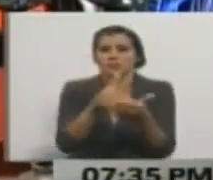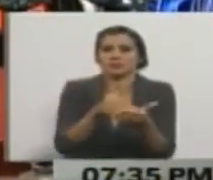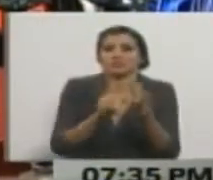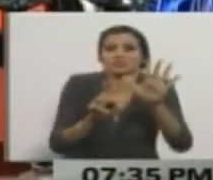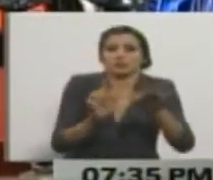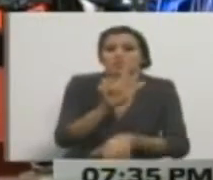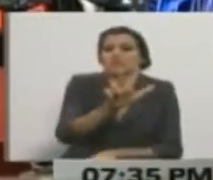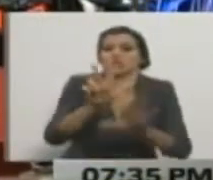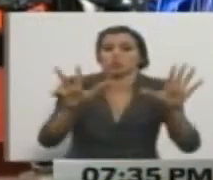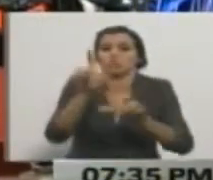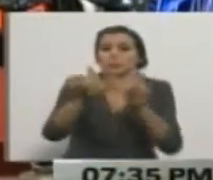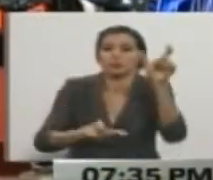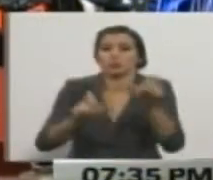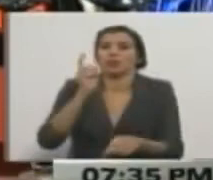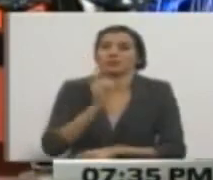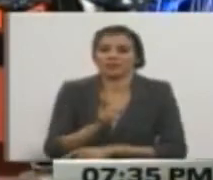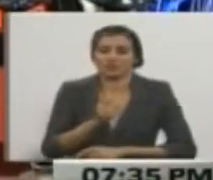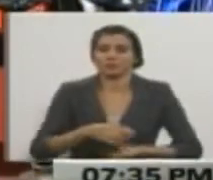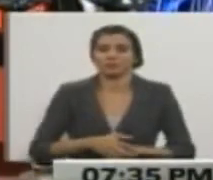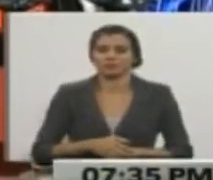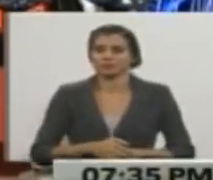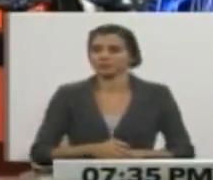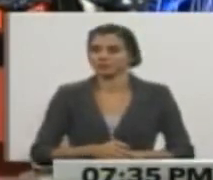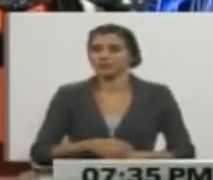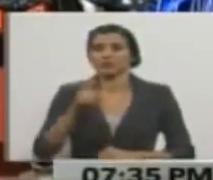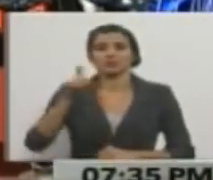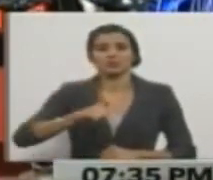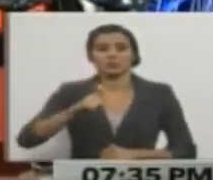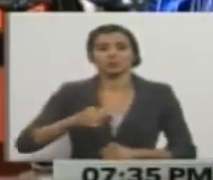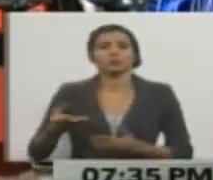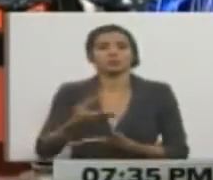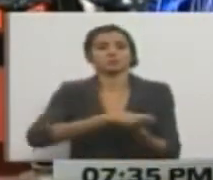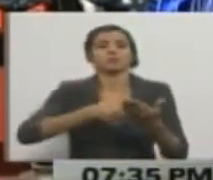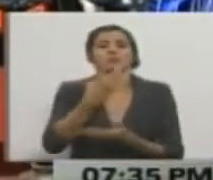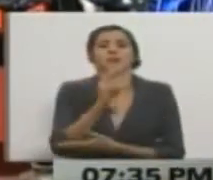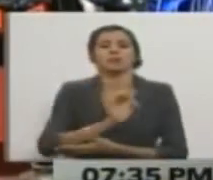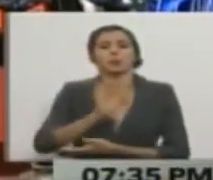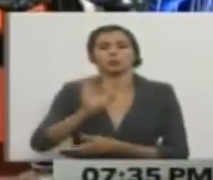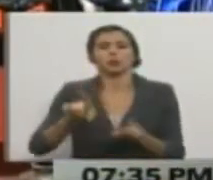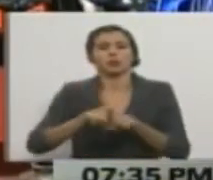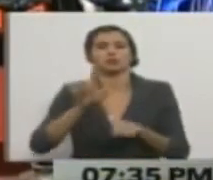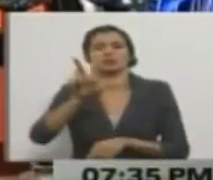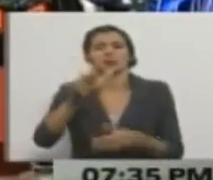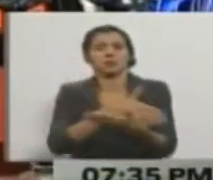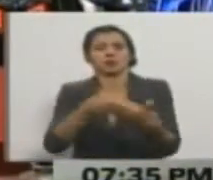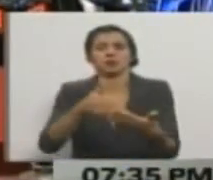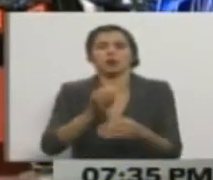19.465.638 electores y electoras, necesitando recoger el 20%, que serían